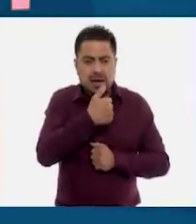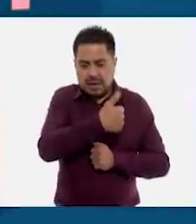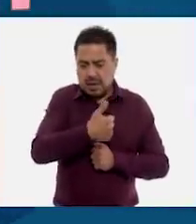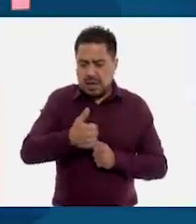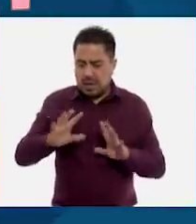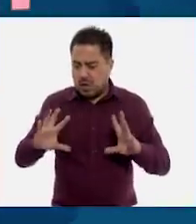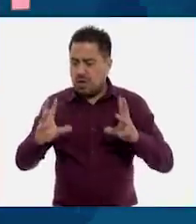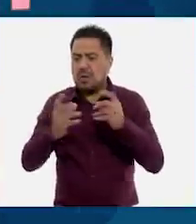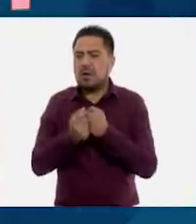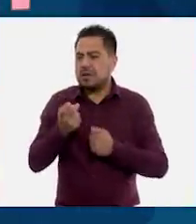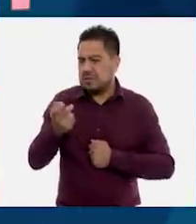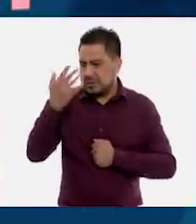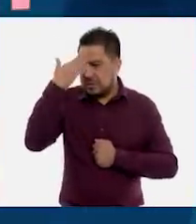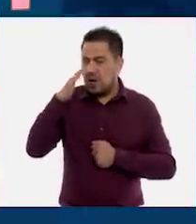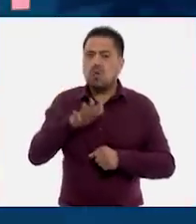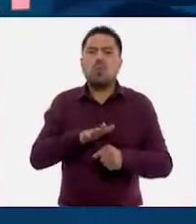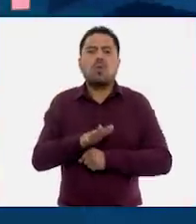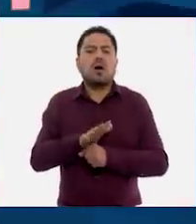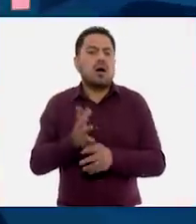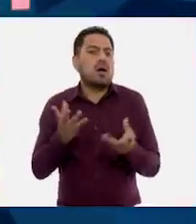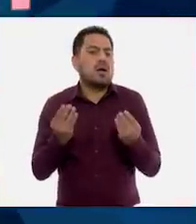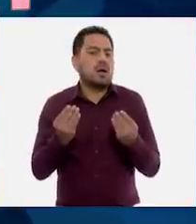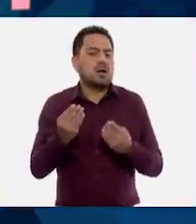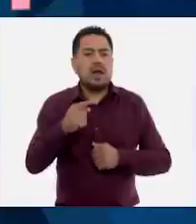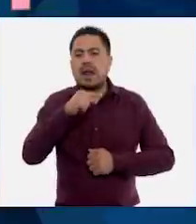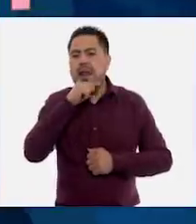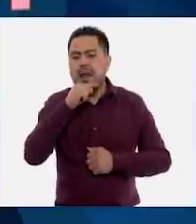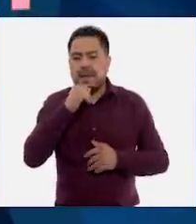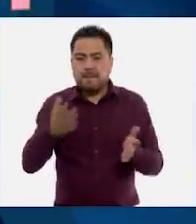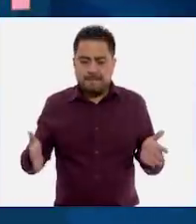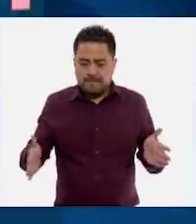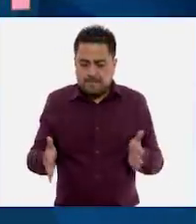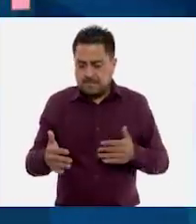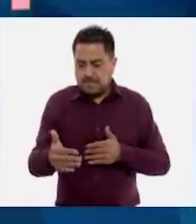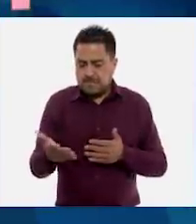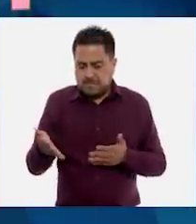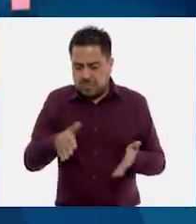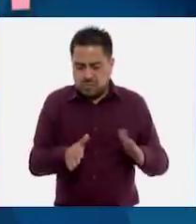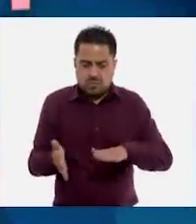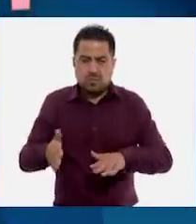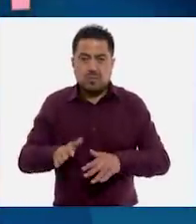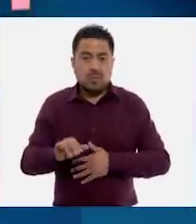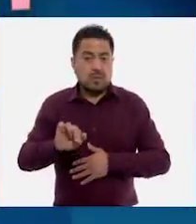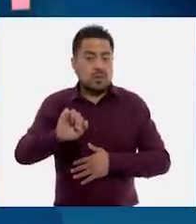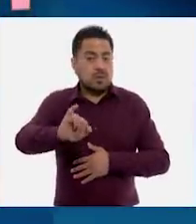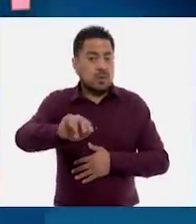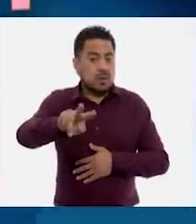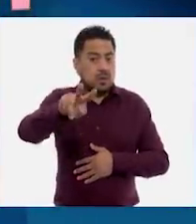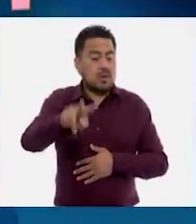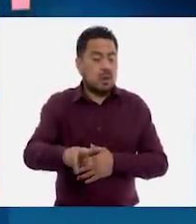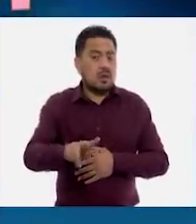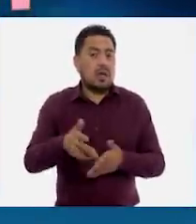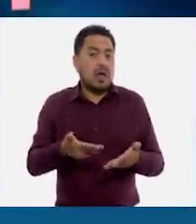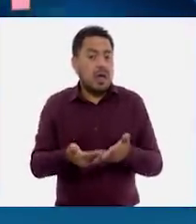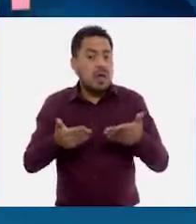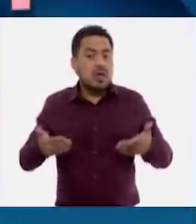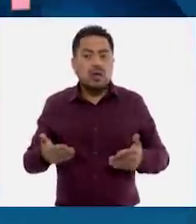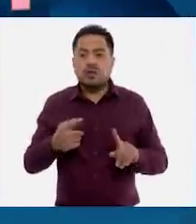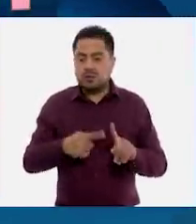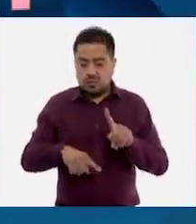eso podemos saber cuántos lápices empacó en la caja. Es verdad, maestra. Entonces,